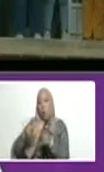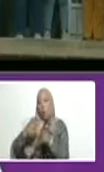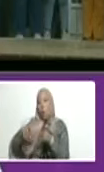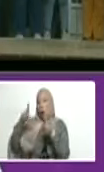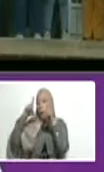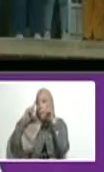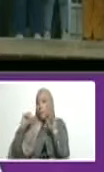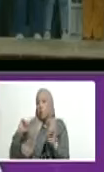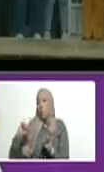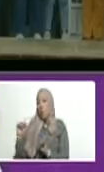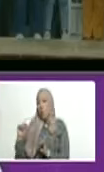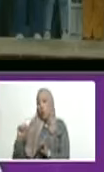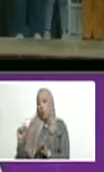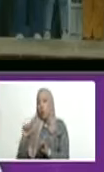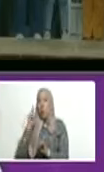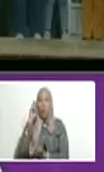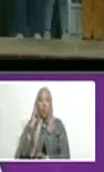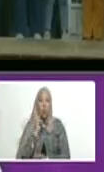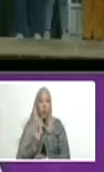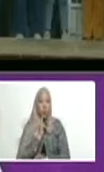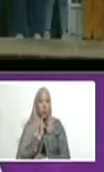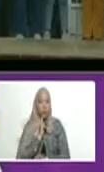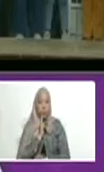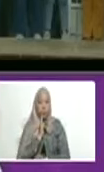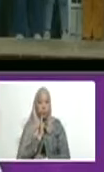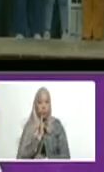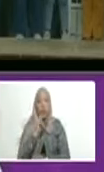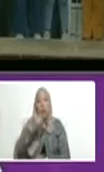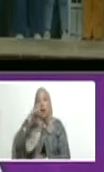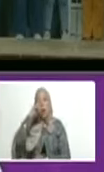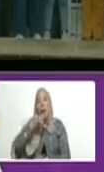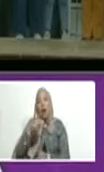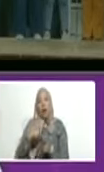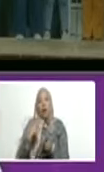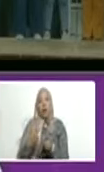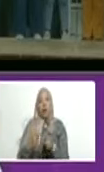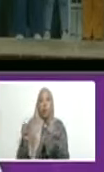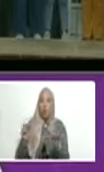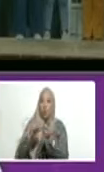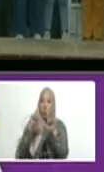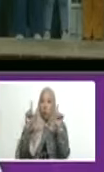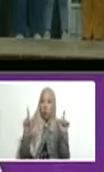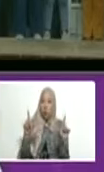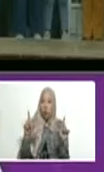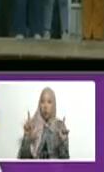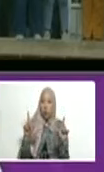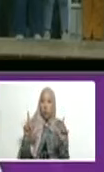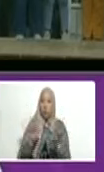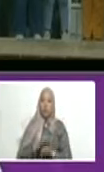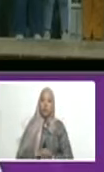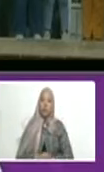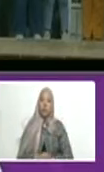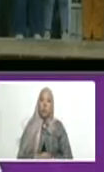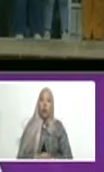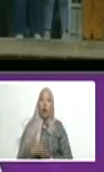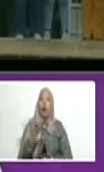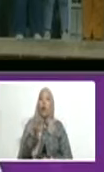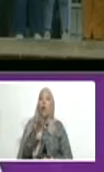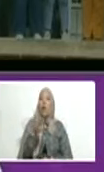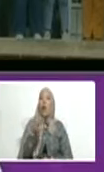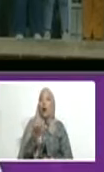Policía Nacional Bolivariana. Y este año entonces le hemos descubierto, por lo